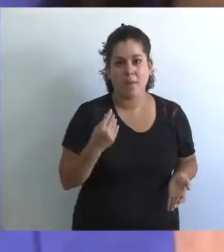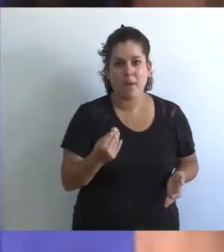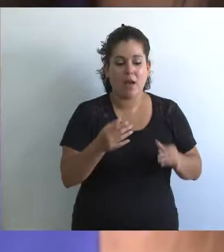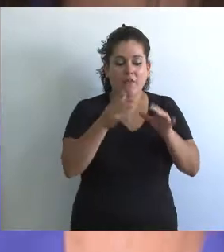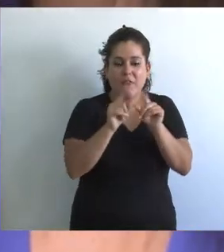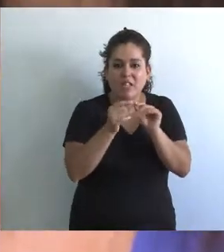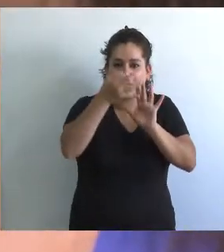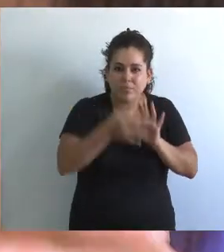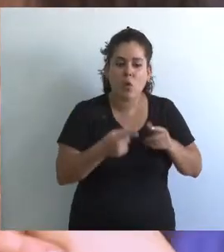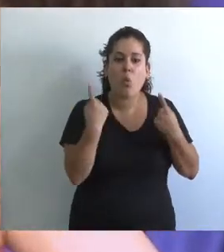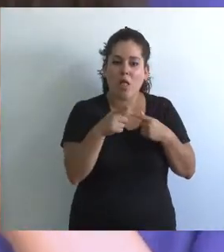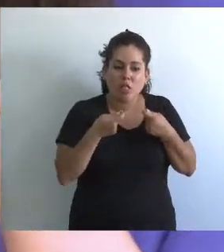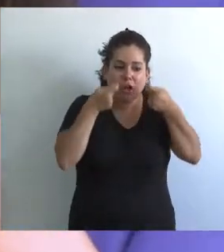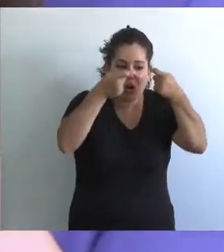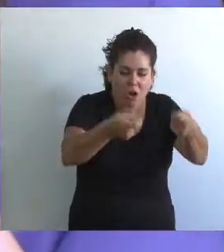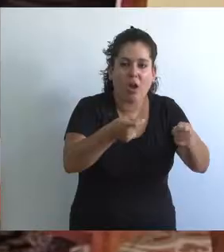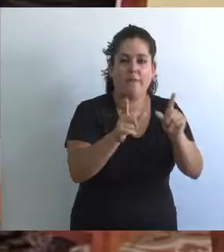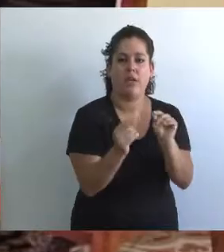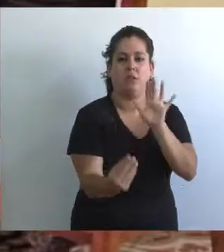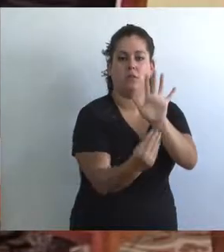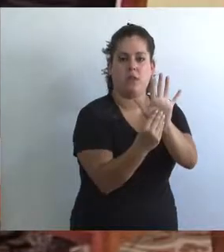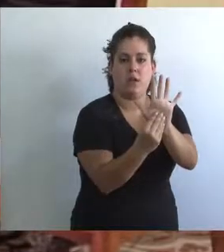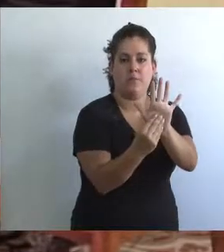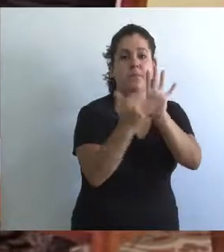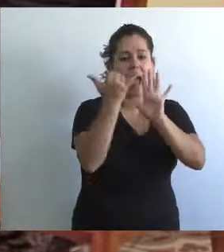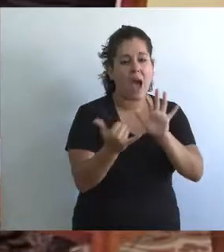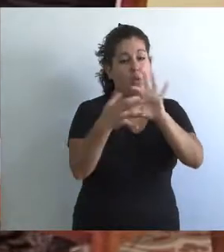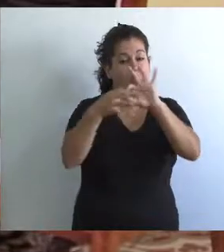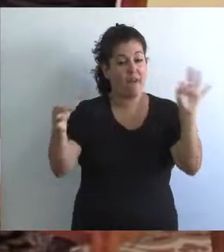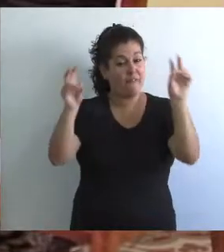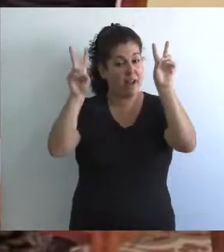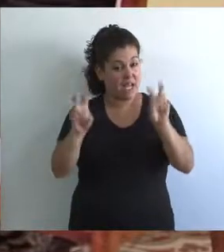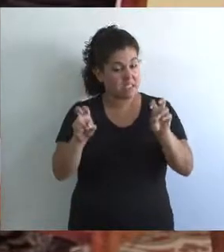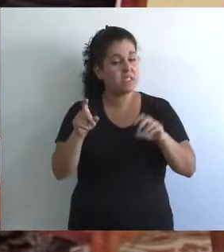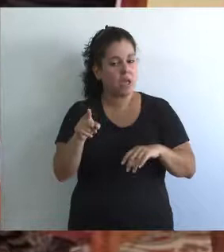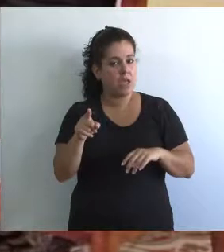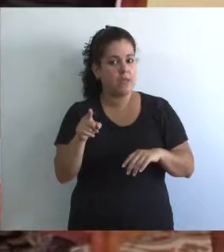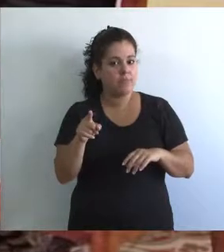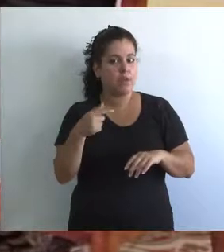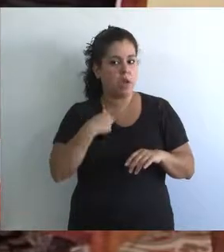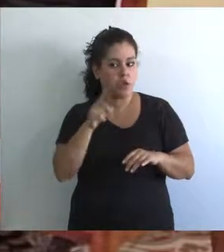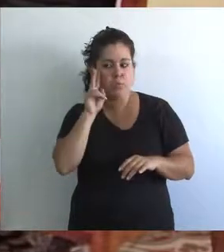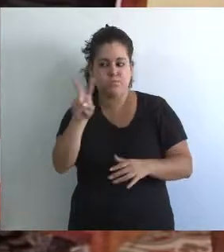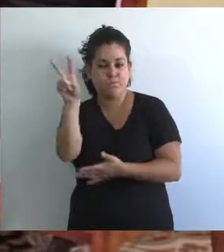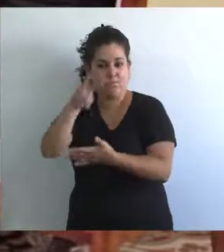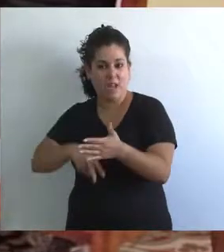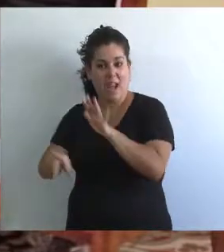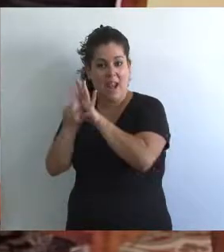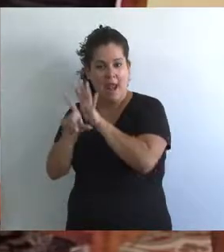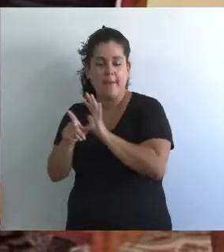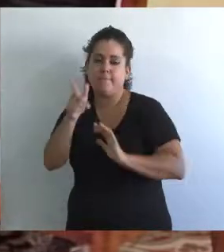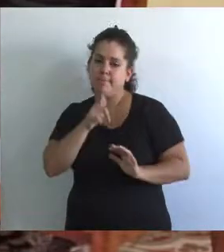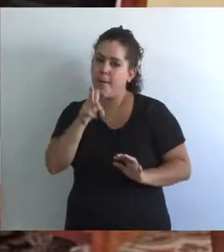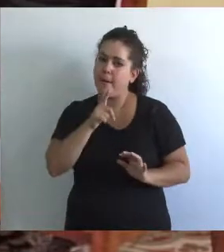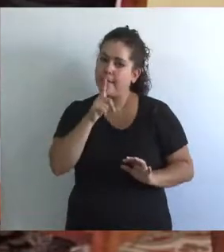en la cual se otorgó el primer certificado de discapacidad. Y hay una frasecita que también viendo la